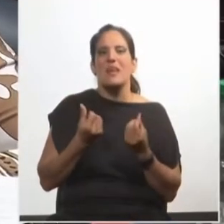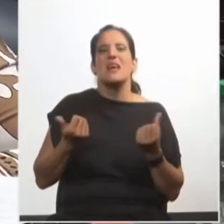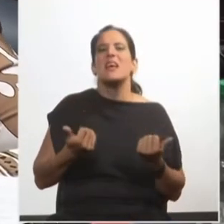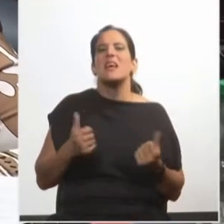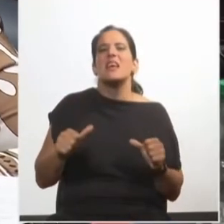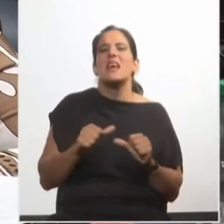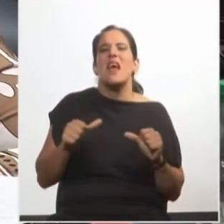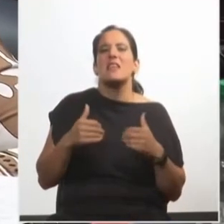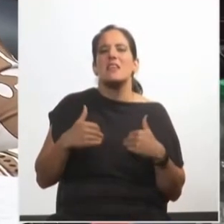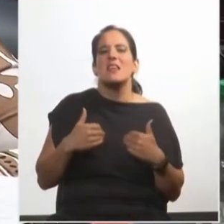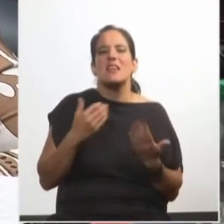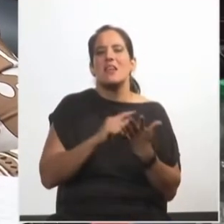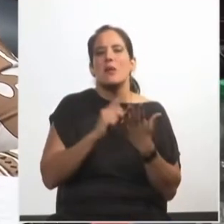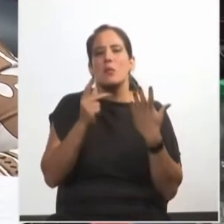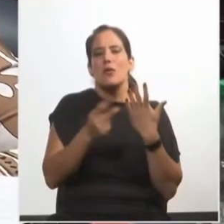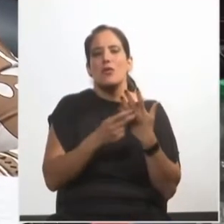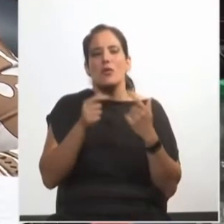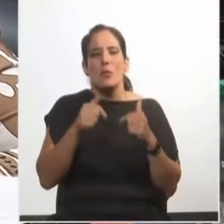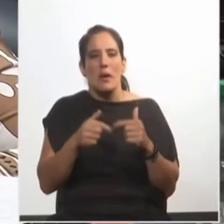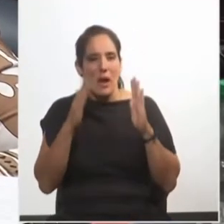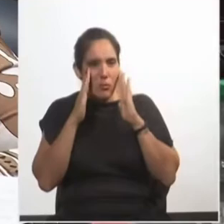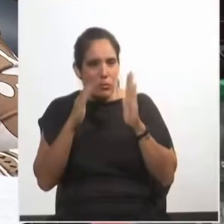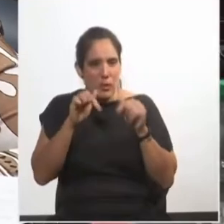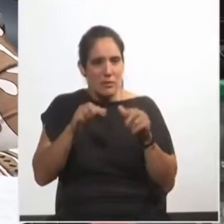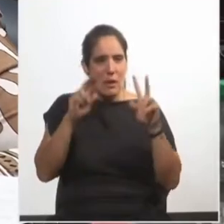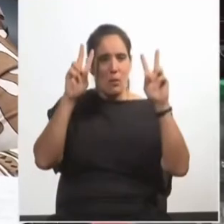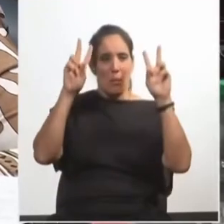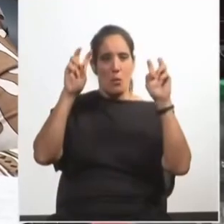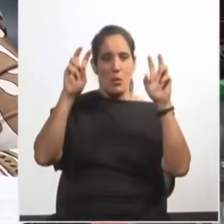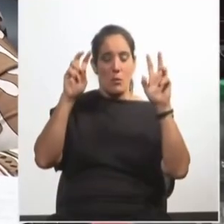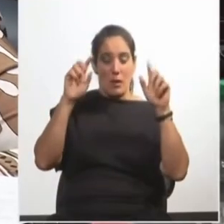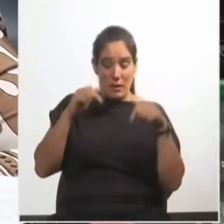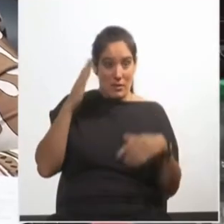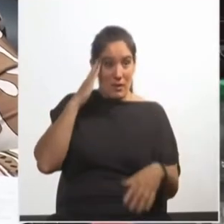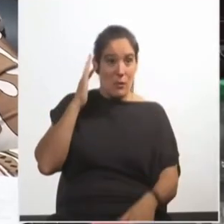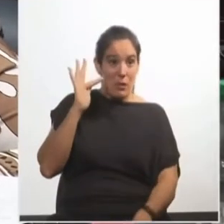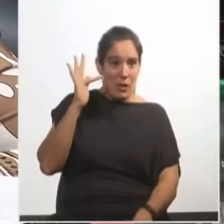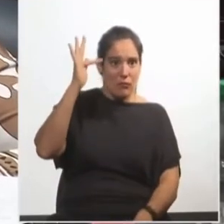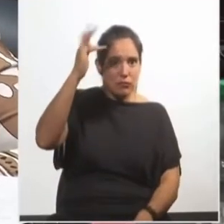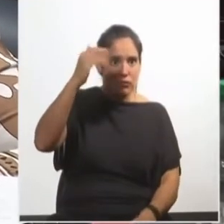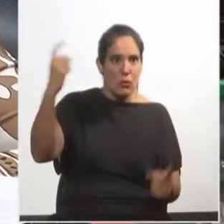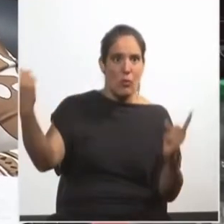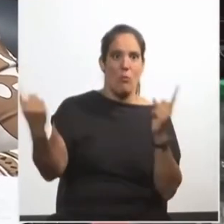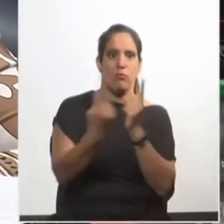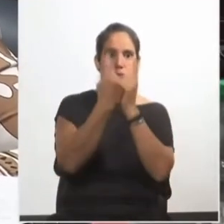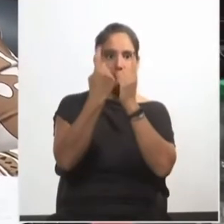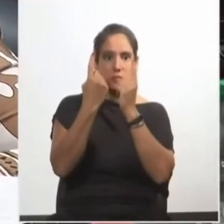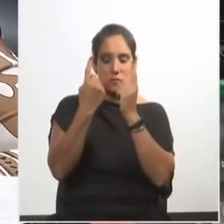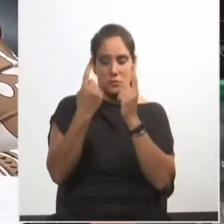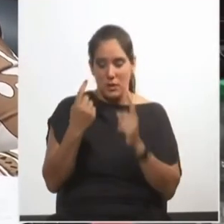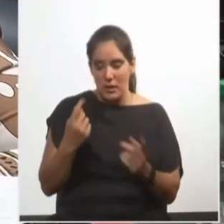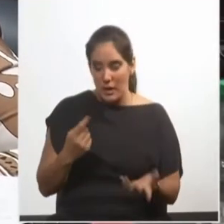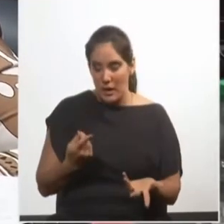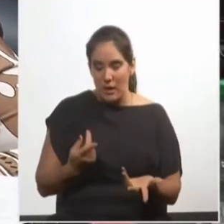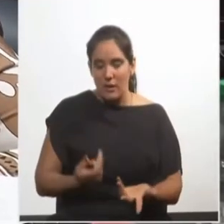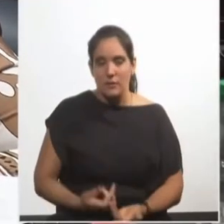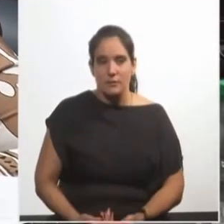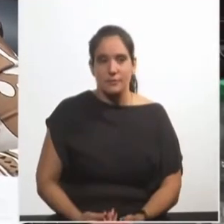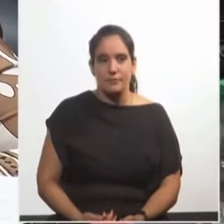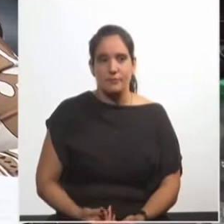este proyecto para atender ese grave problema que a futuro va a enfrentar el sistema de seguridad